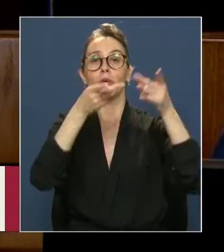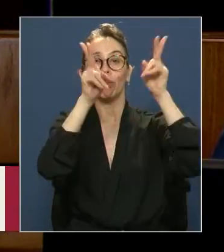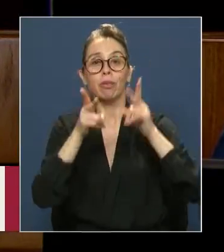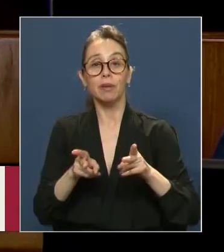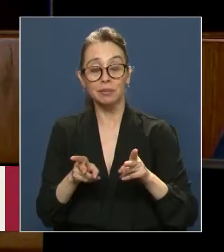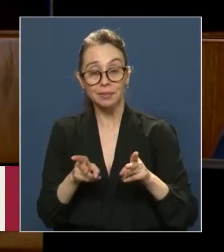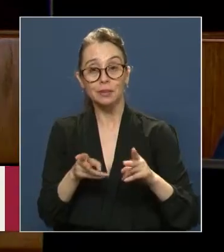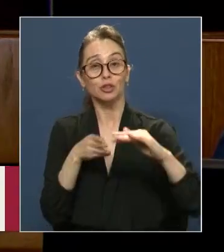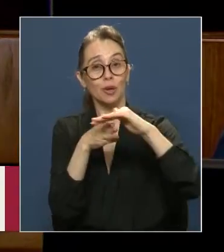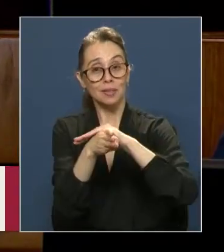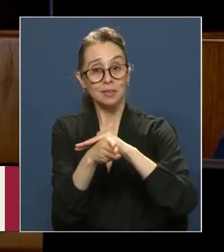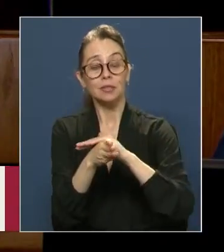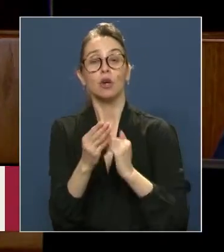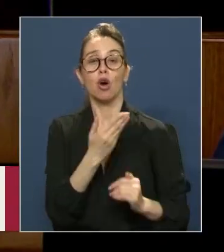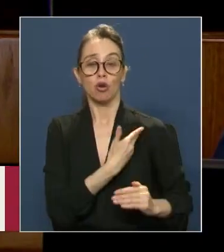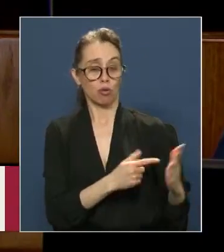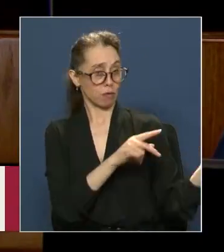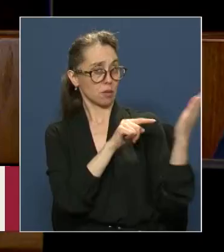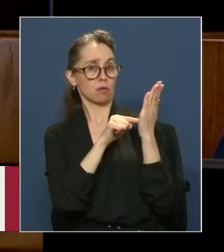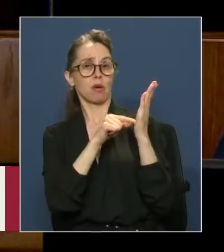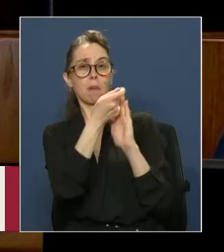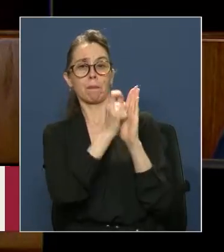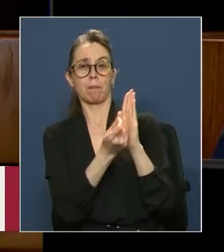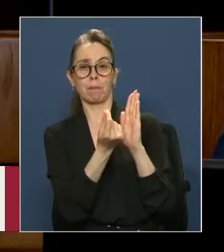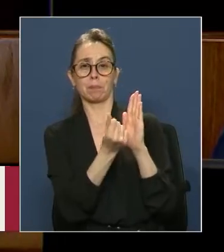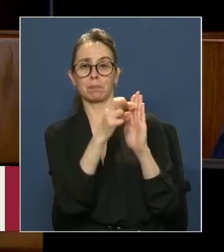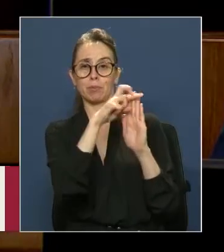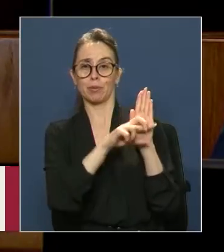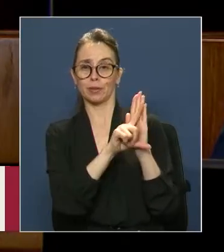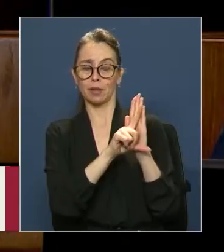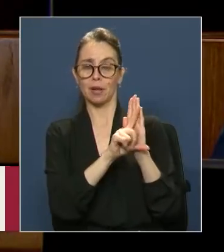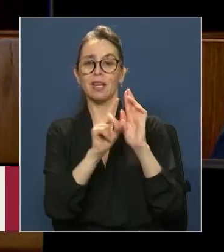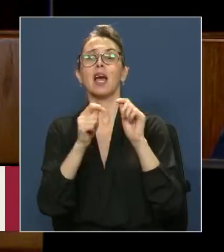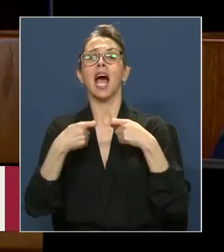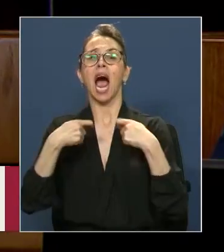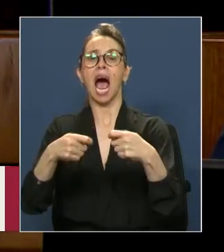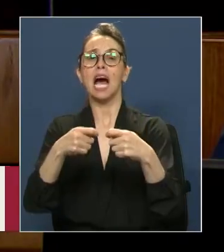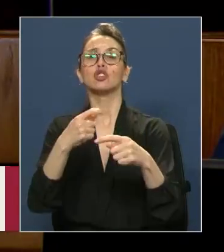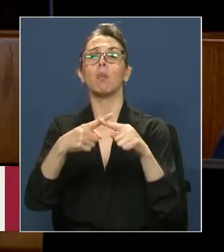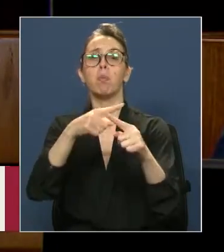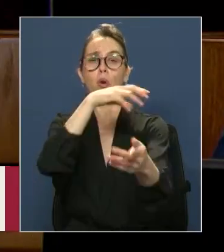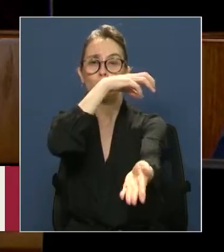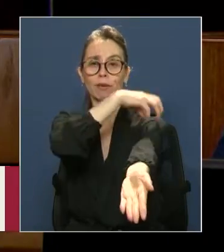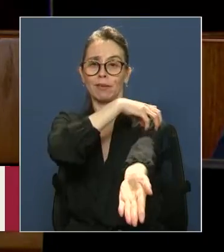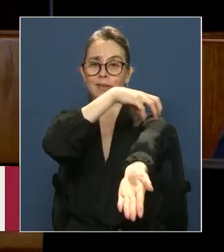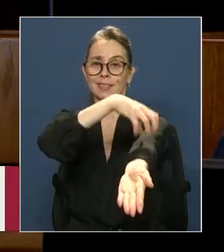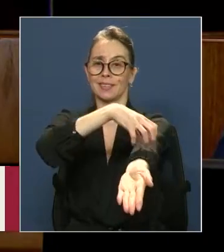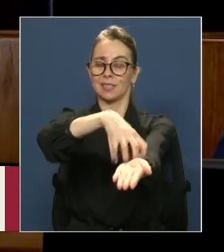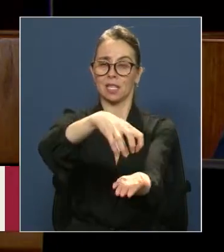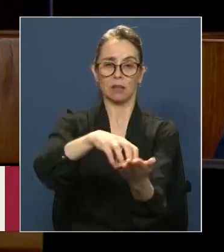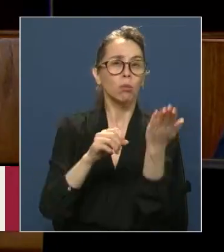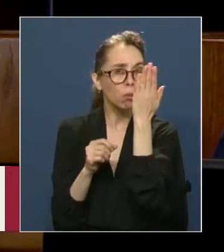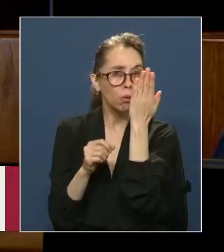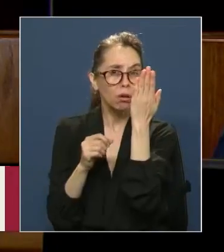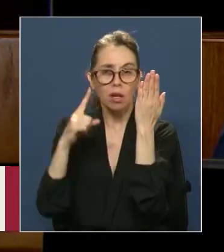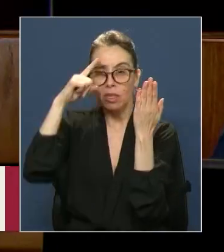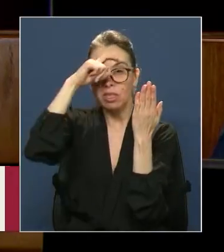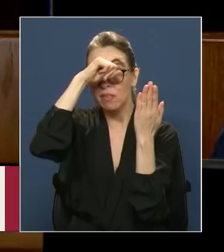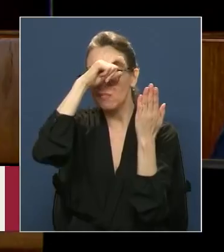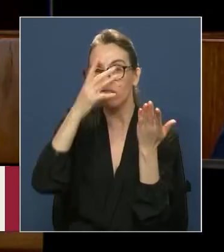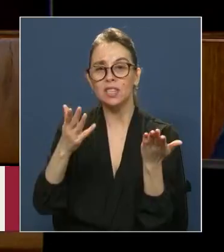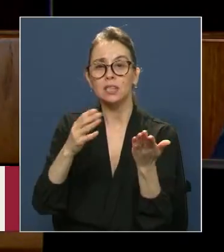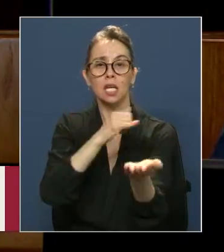gobierno presenta un presupuesto como el que estamos viendo en materia regional, la verdad es que es muy difícil que algo así